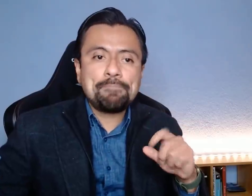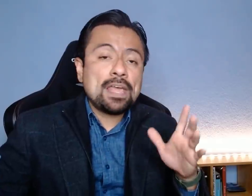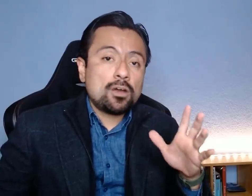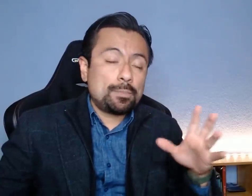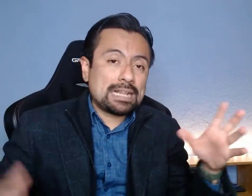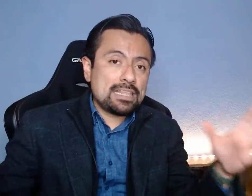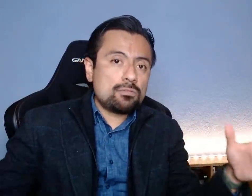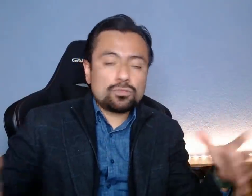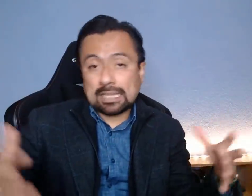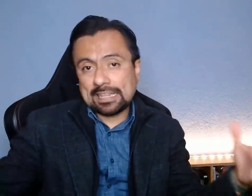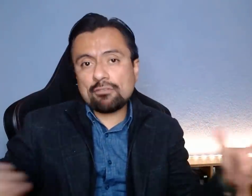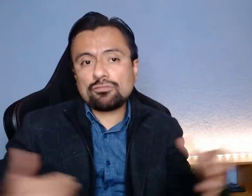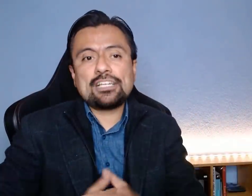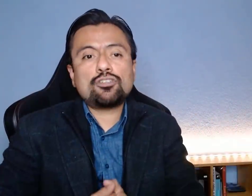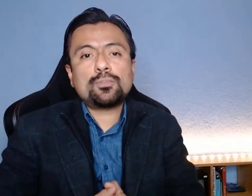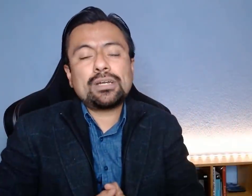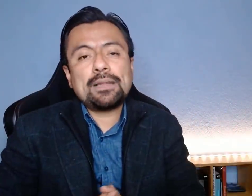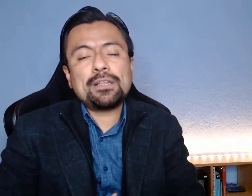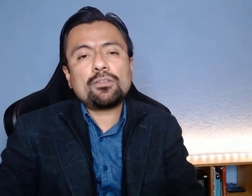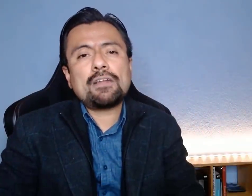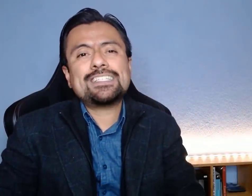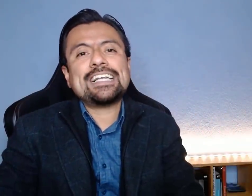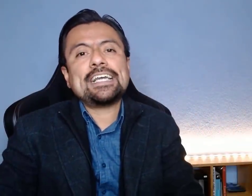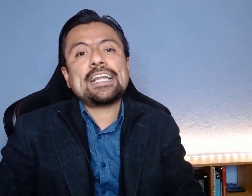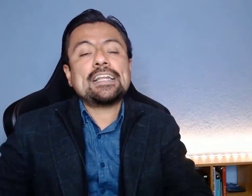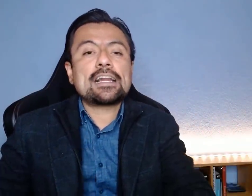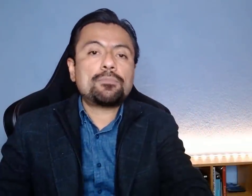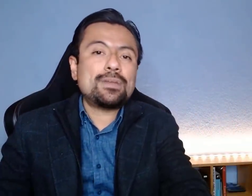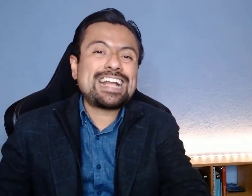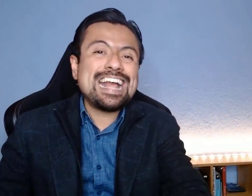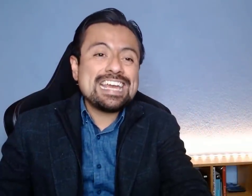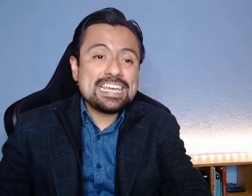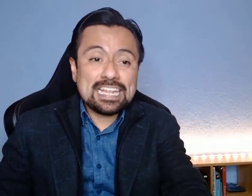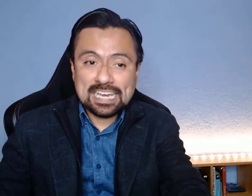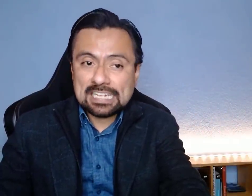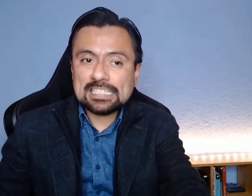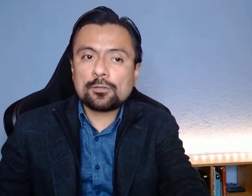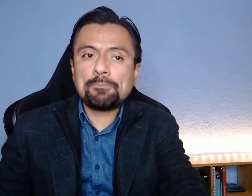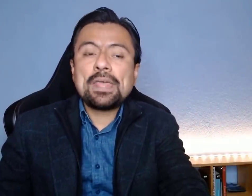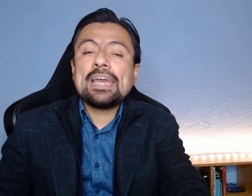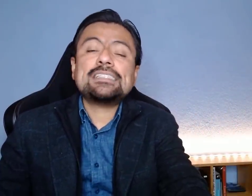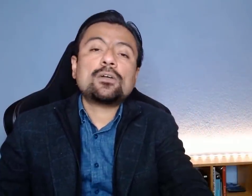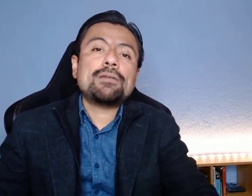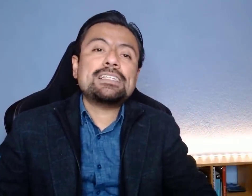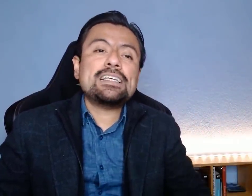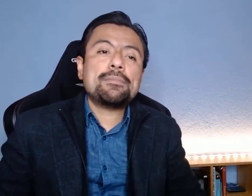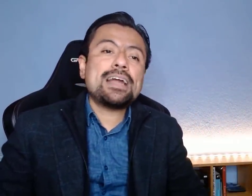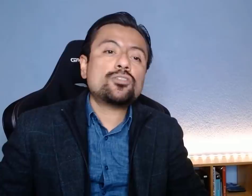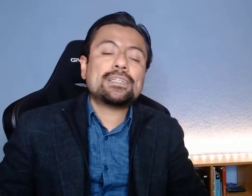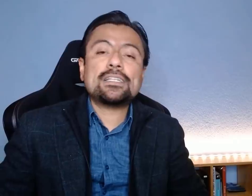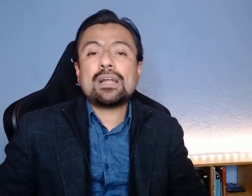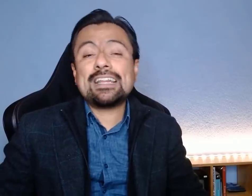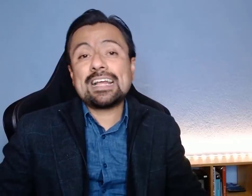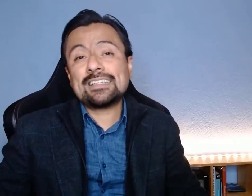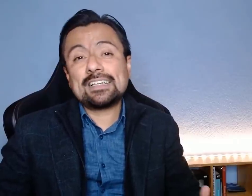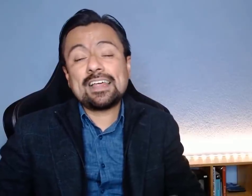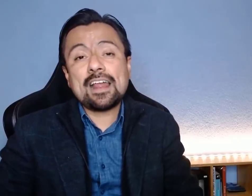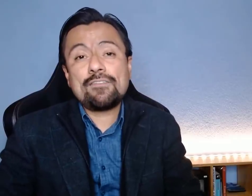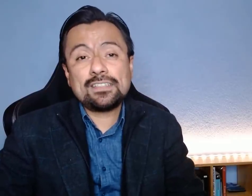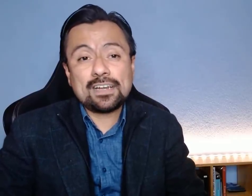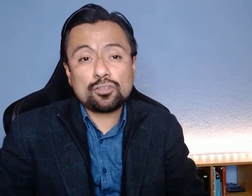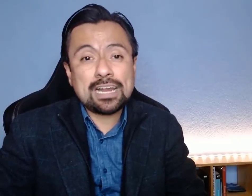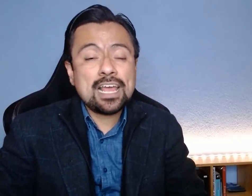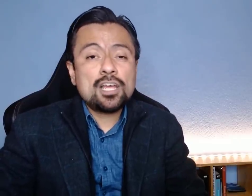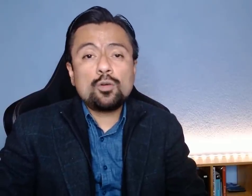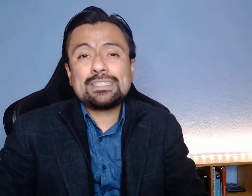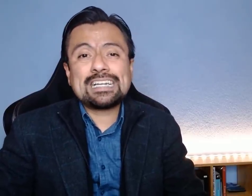Navojoa. Operativos, cateos hechos por elementos de la Fiscalía General de la República y del Ejército. Este jueves 10 de marzo, el titular de la Secretaría de la